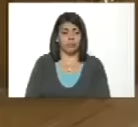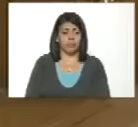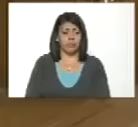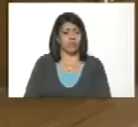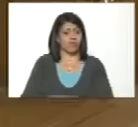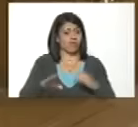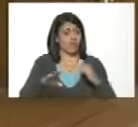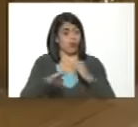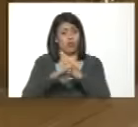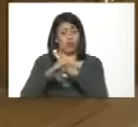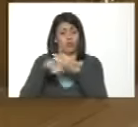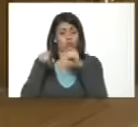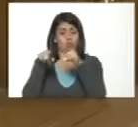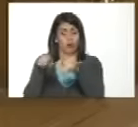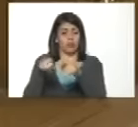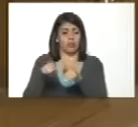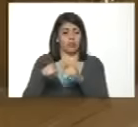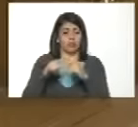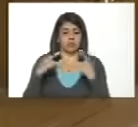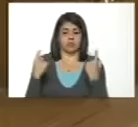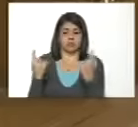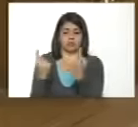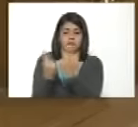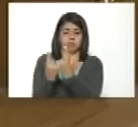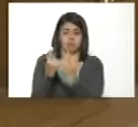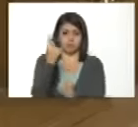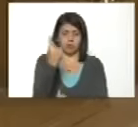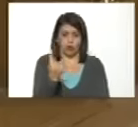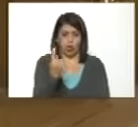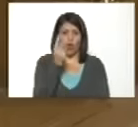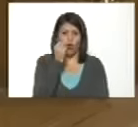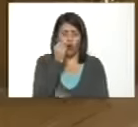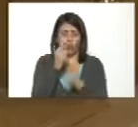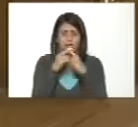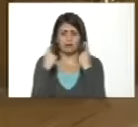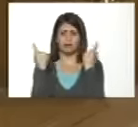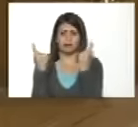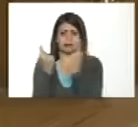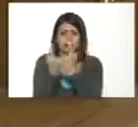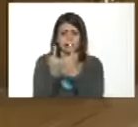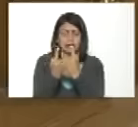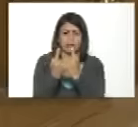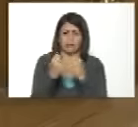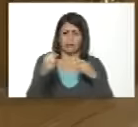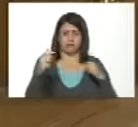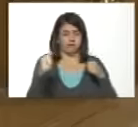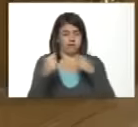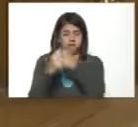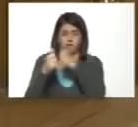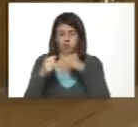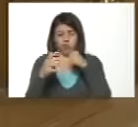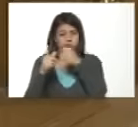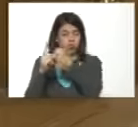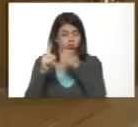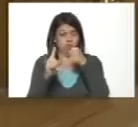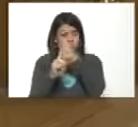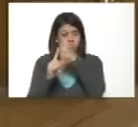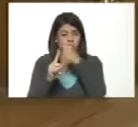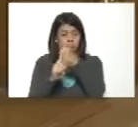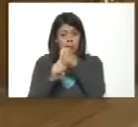esgrimieron para rodearlo, para agredirlo,